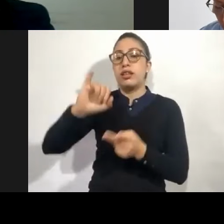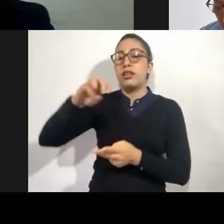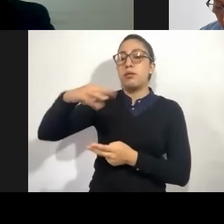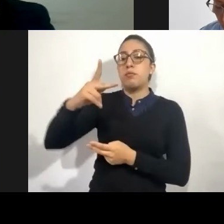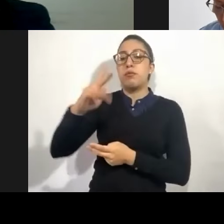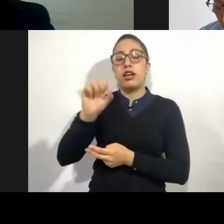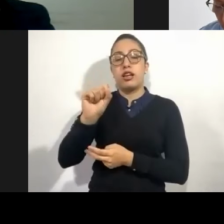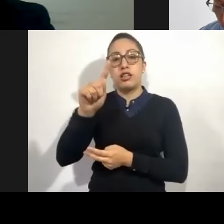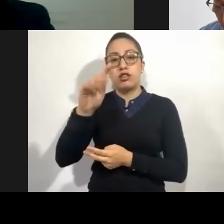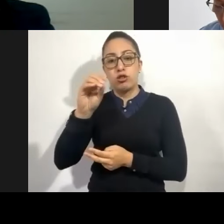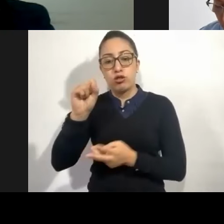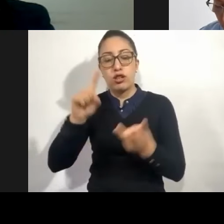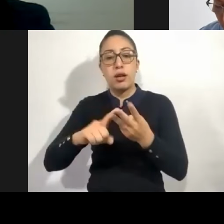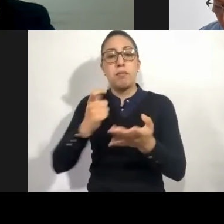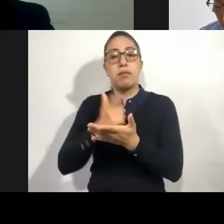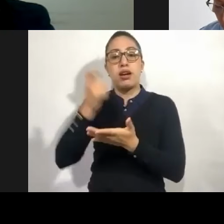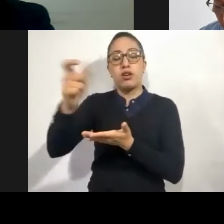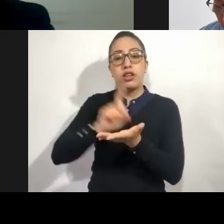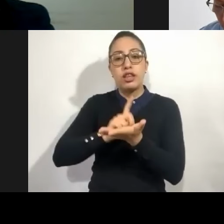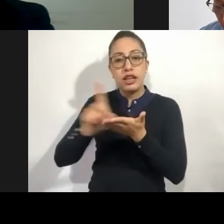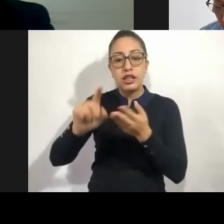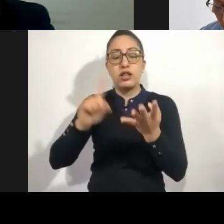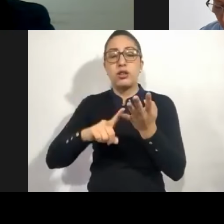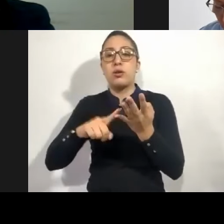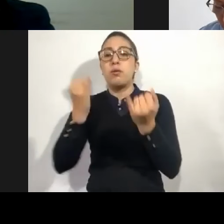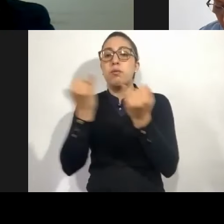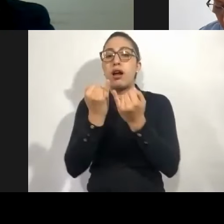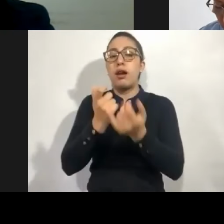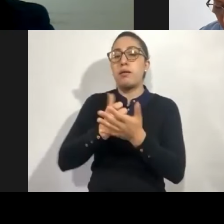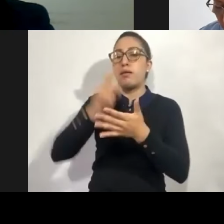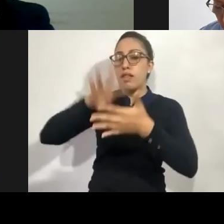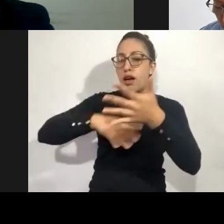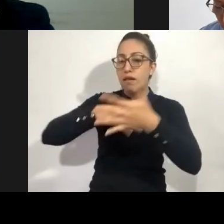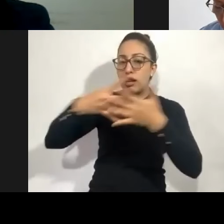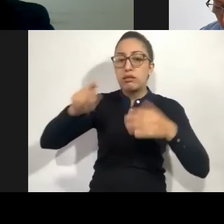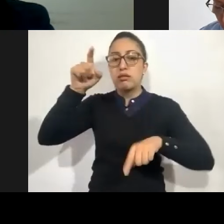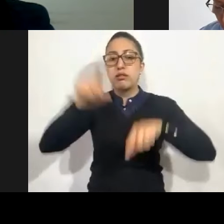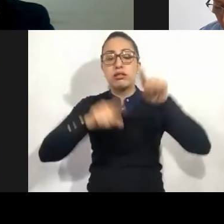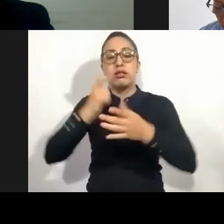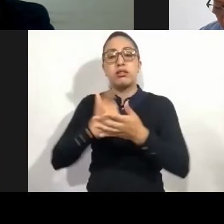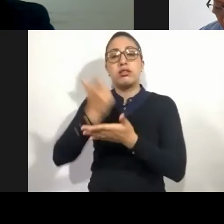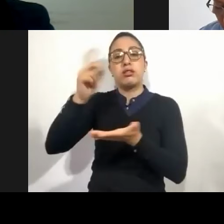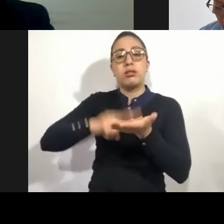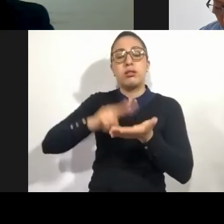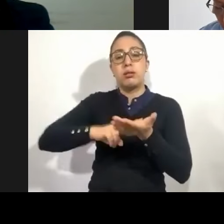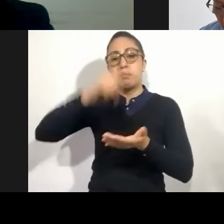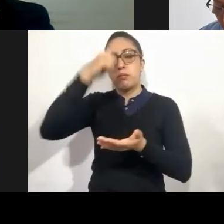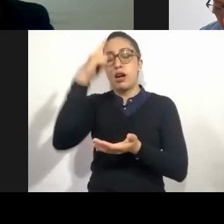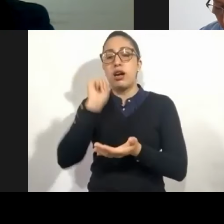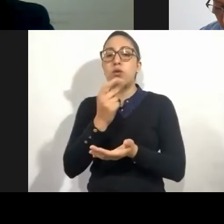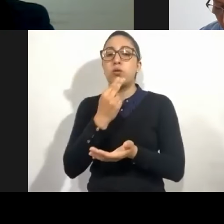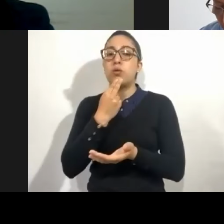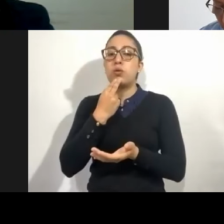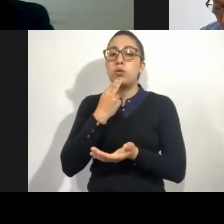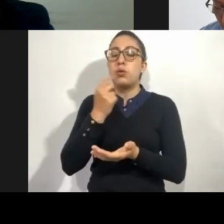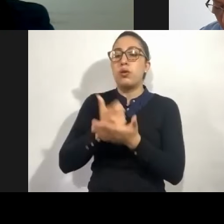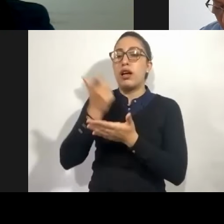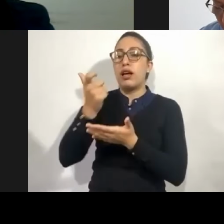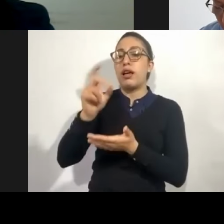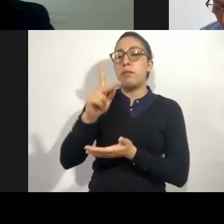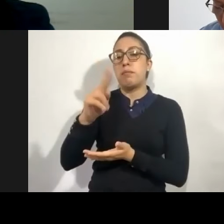y tablas de valores unitarios de suelo y construcciones que sirven de base para el cobro de las contribuciones sobre la